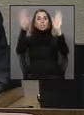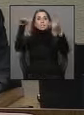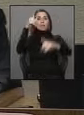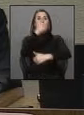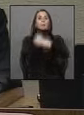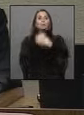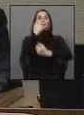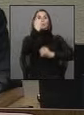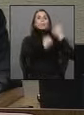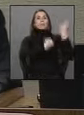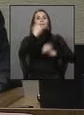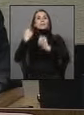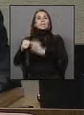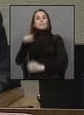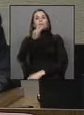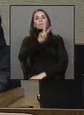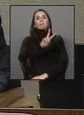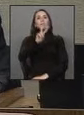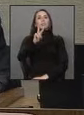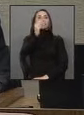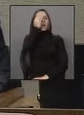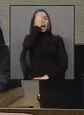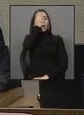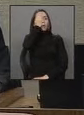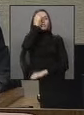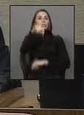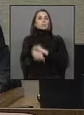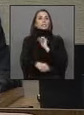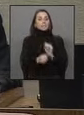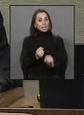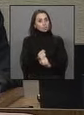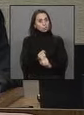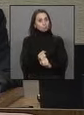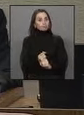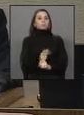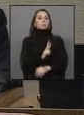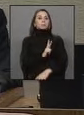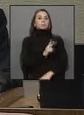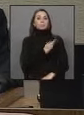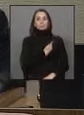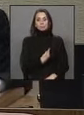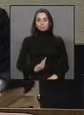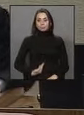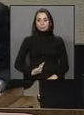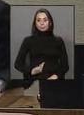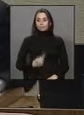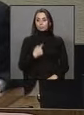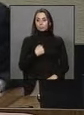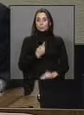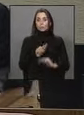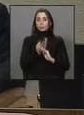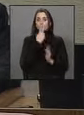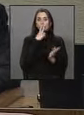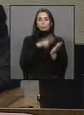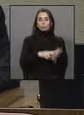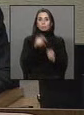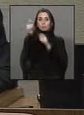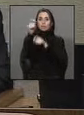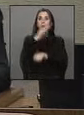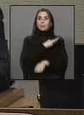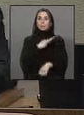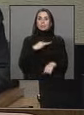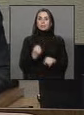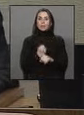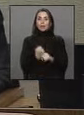licitación para el 22 de agosto del presente año. Así, Presidente, solicito oficiar al Ministro de Obras